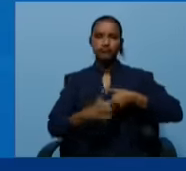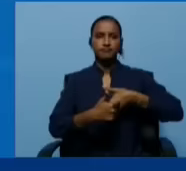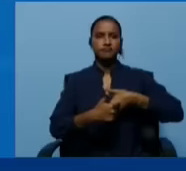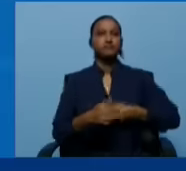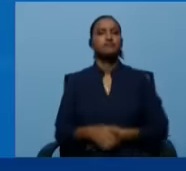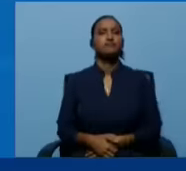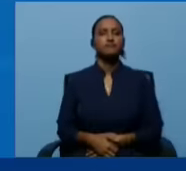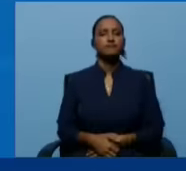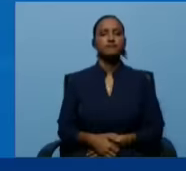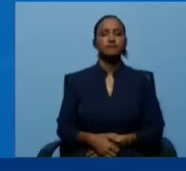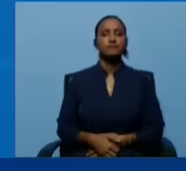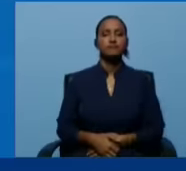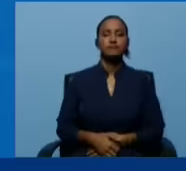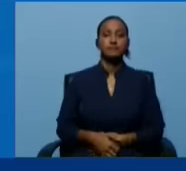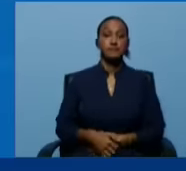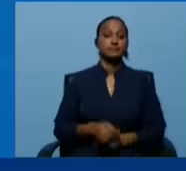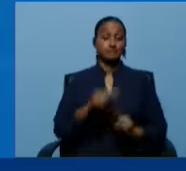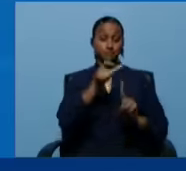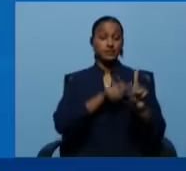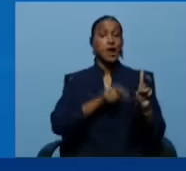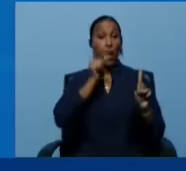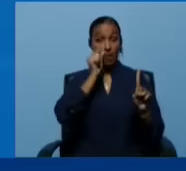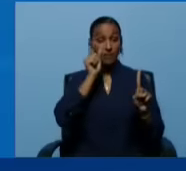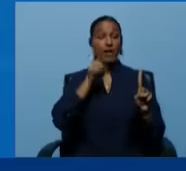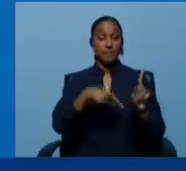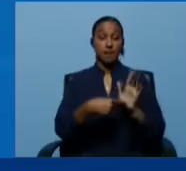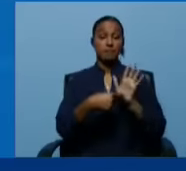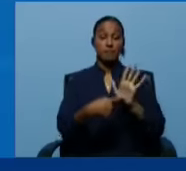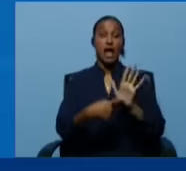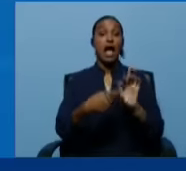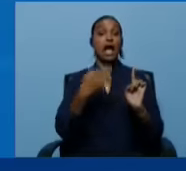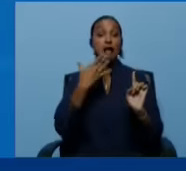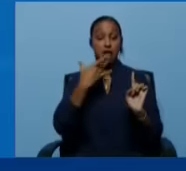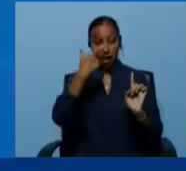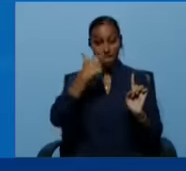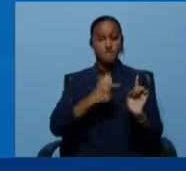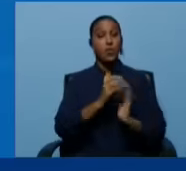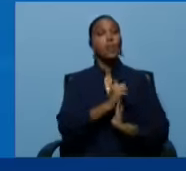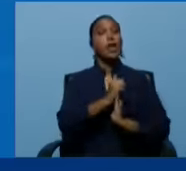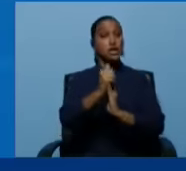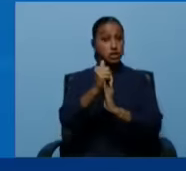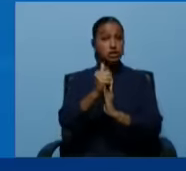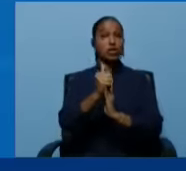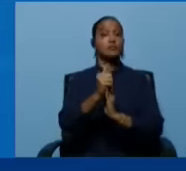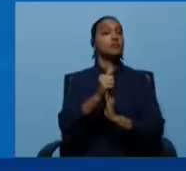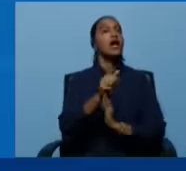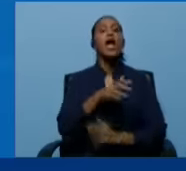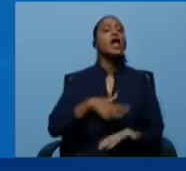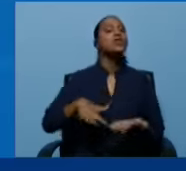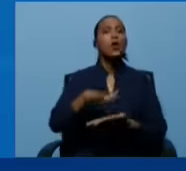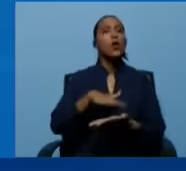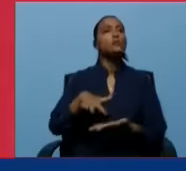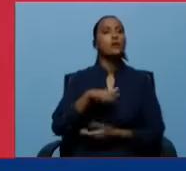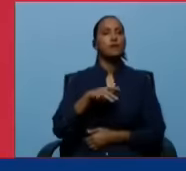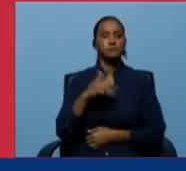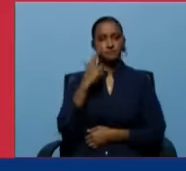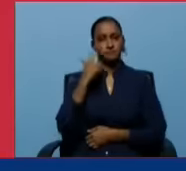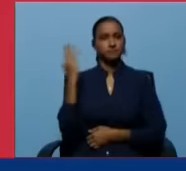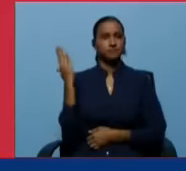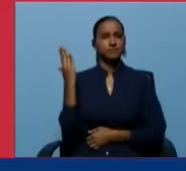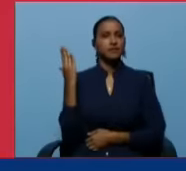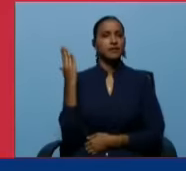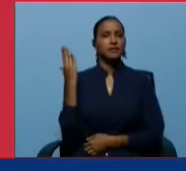da ejemplo en los combates en todos los escenarios. Allá se encuentra en Managua,